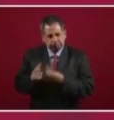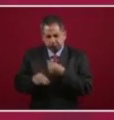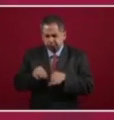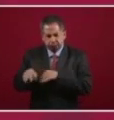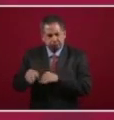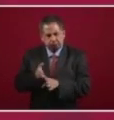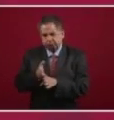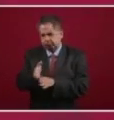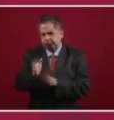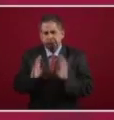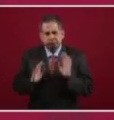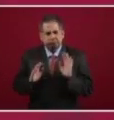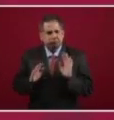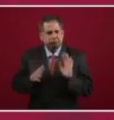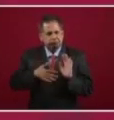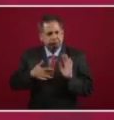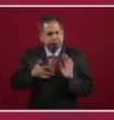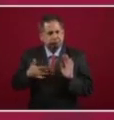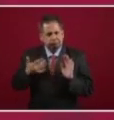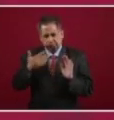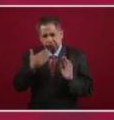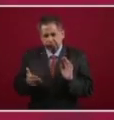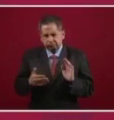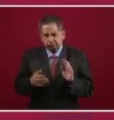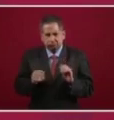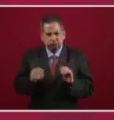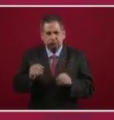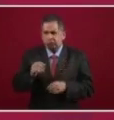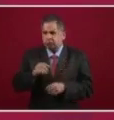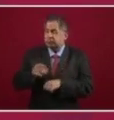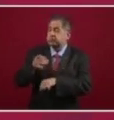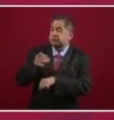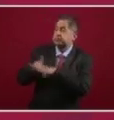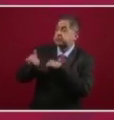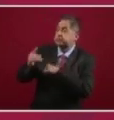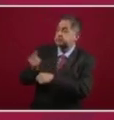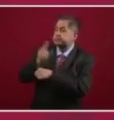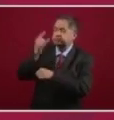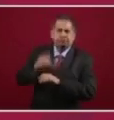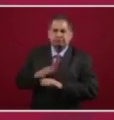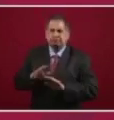y considero que no le estoy fallando al pueblo,